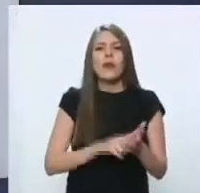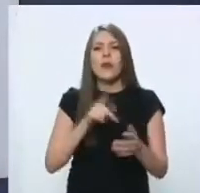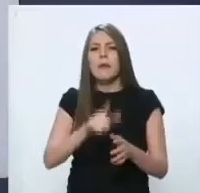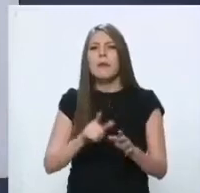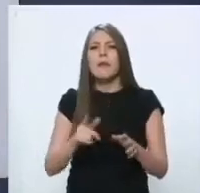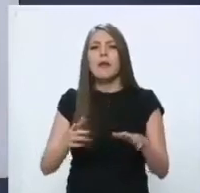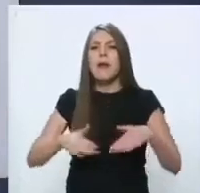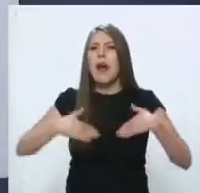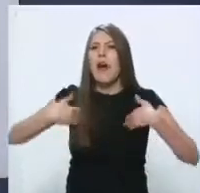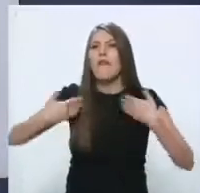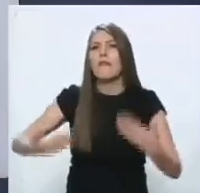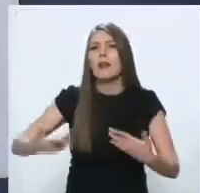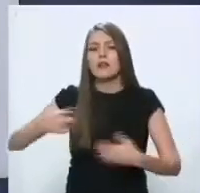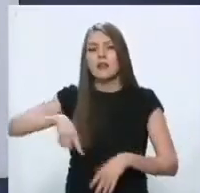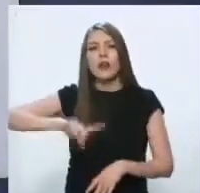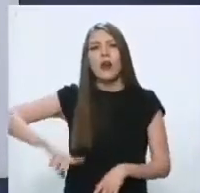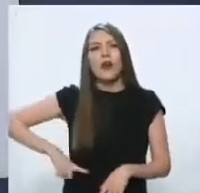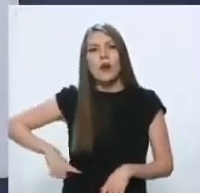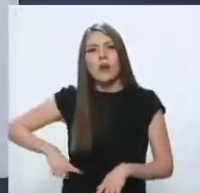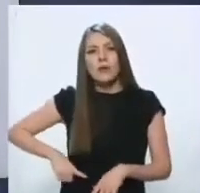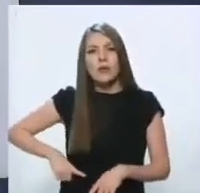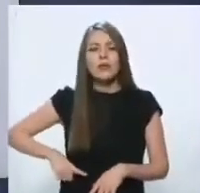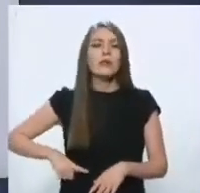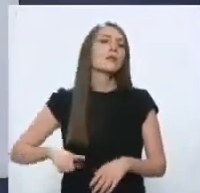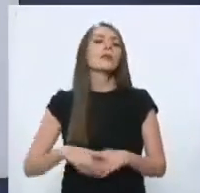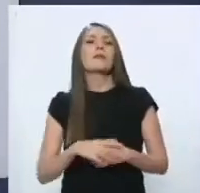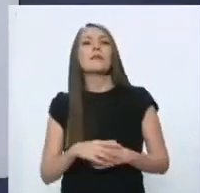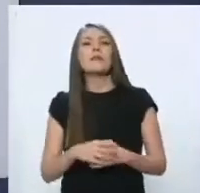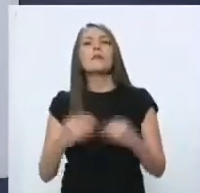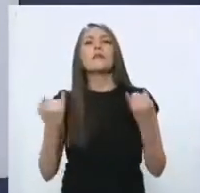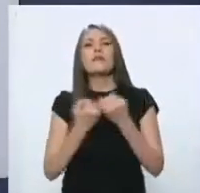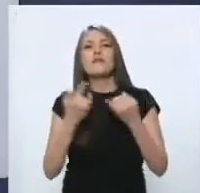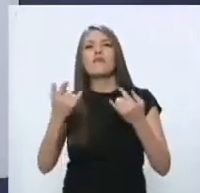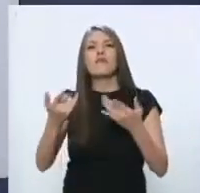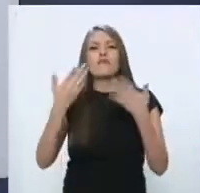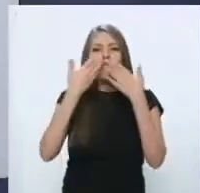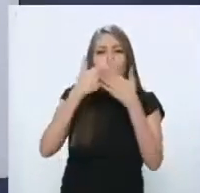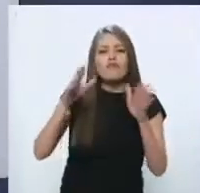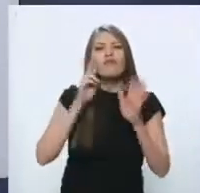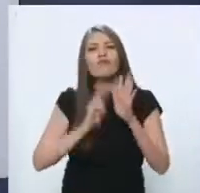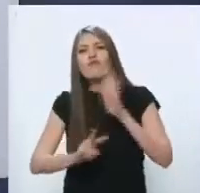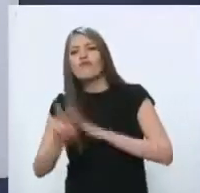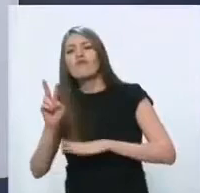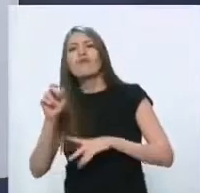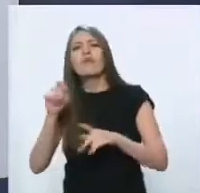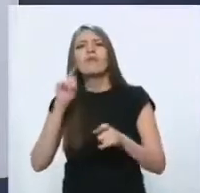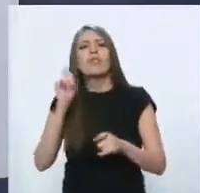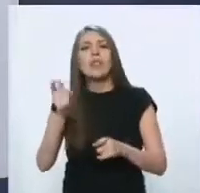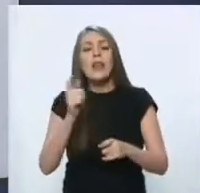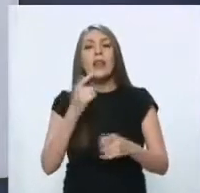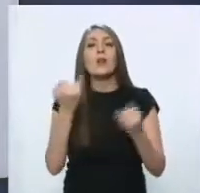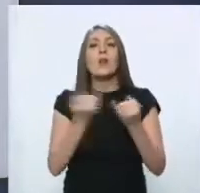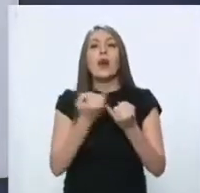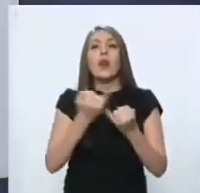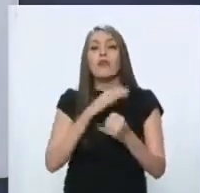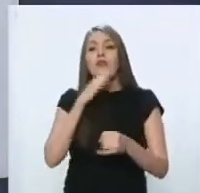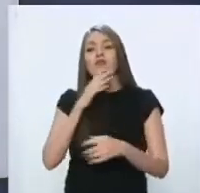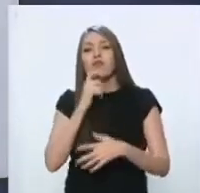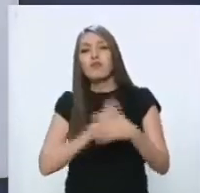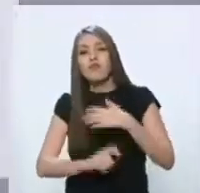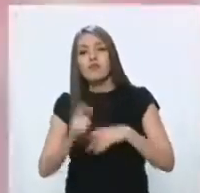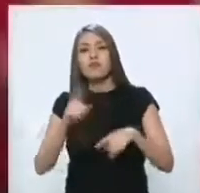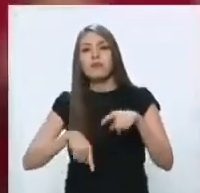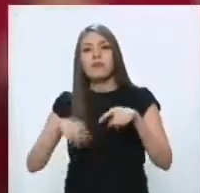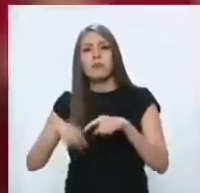También es la primera vez que en el índice de Transparencia Internacional de percepción de la corrupción mejoramos. Entonces, en ese sentido, creo que sí